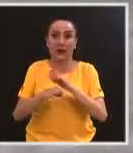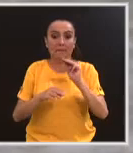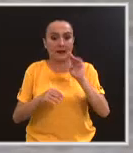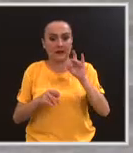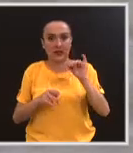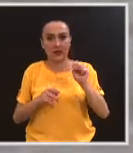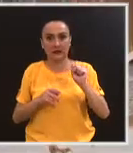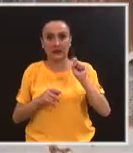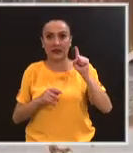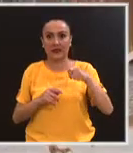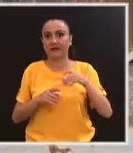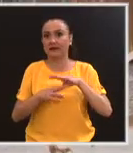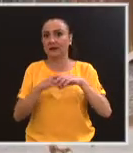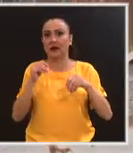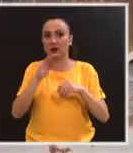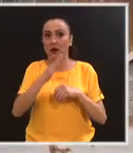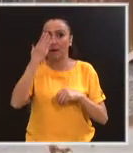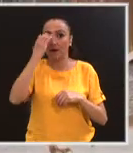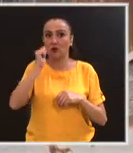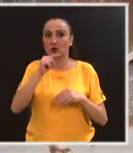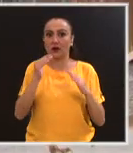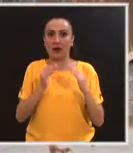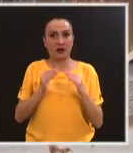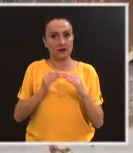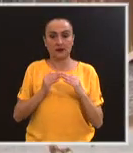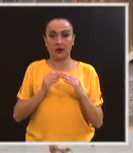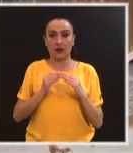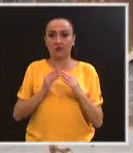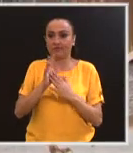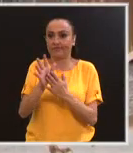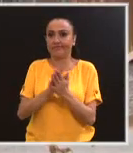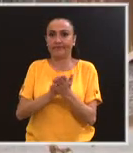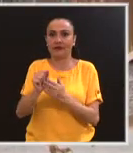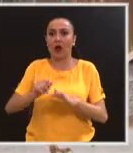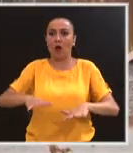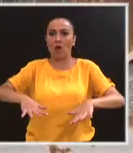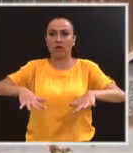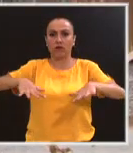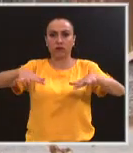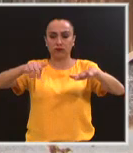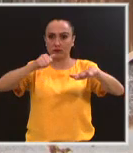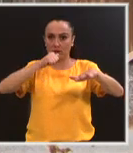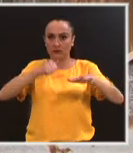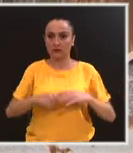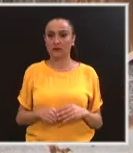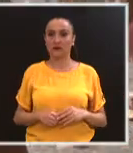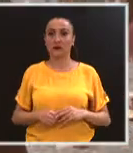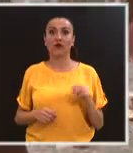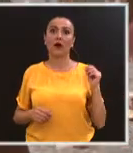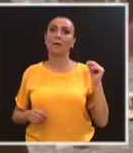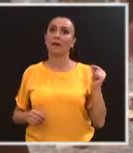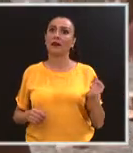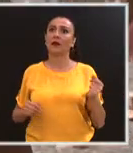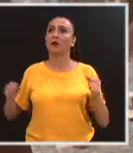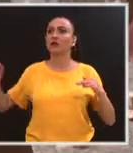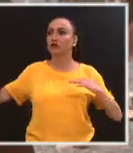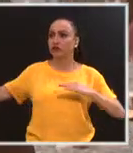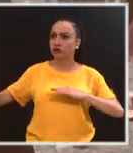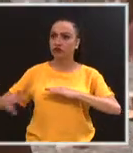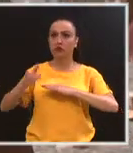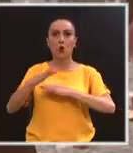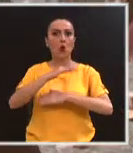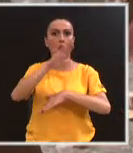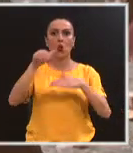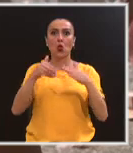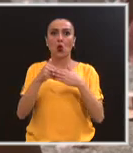Mercedes tuvo que ser evacuada debido a de su vivienda quedó completamente inundada un pronto otro vino la mía y quedamos todos